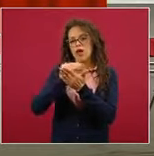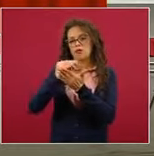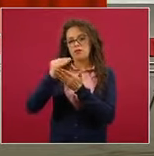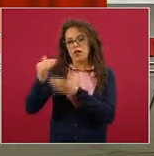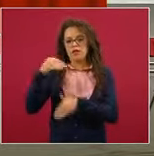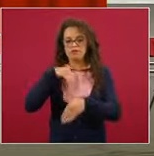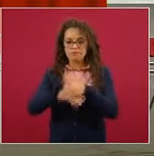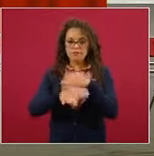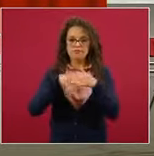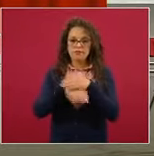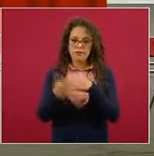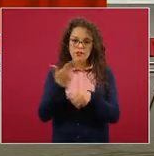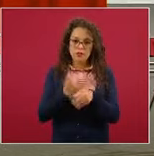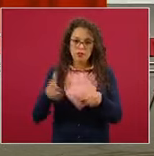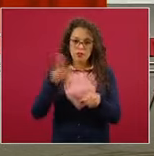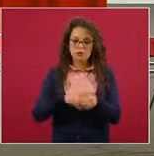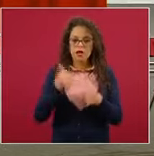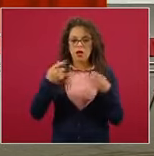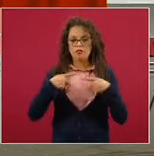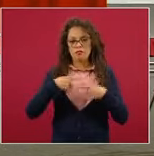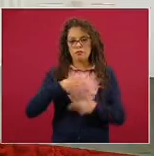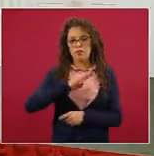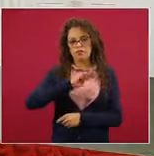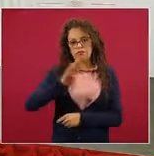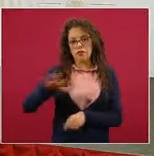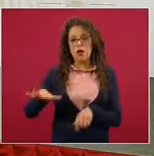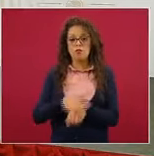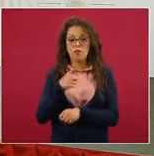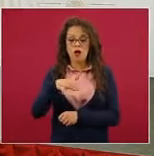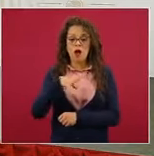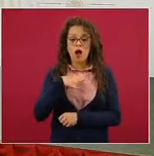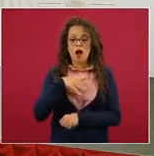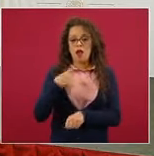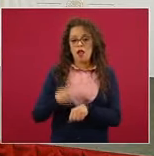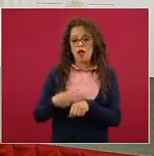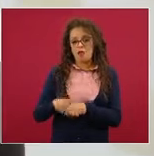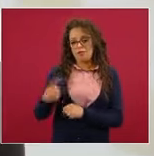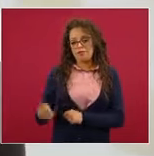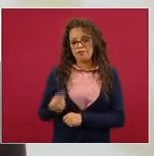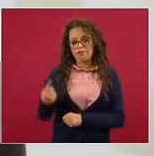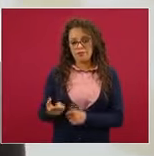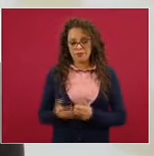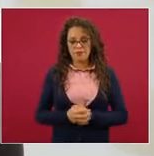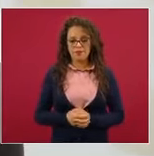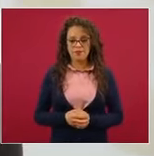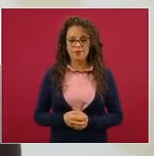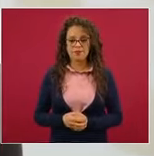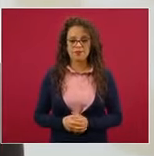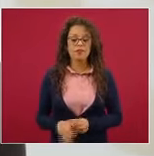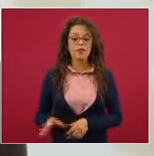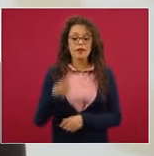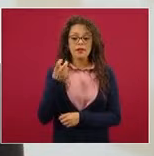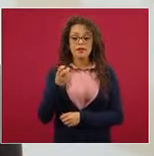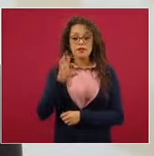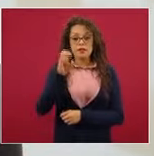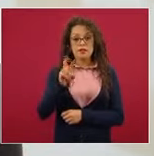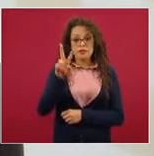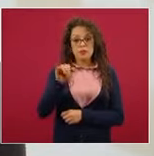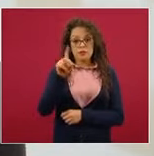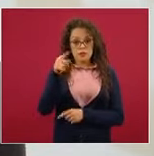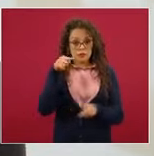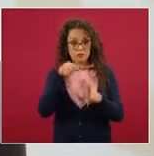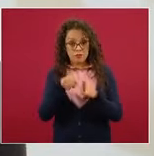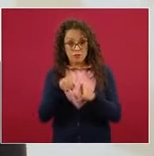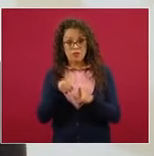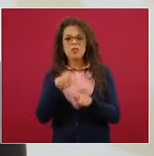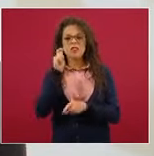hospitalización y de fallecimiento. Entonces, el semáforo de riesgo COVID, uno de sus principales objetivos es precisamente este,